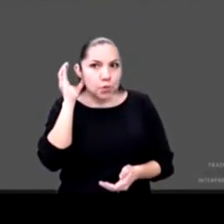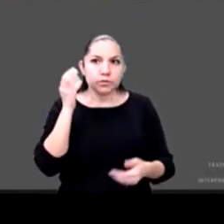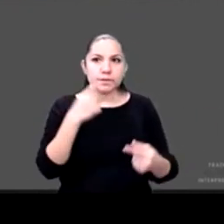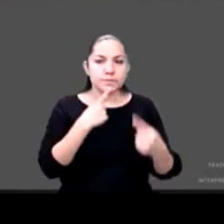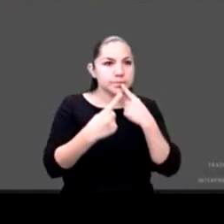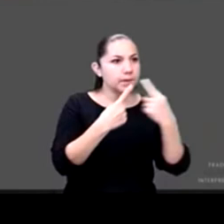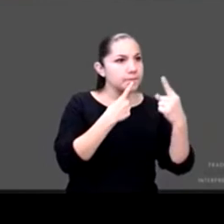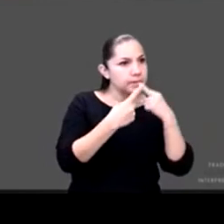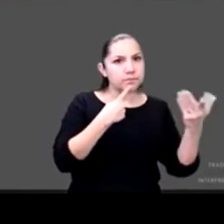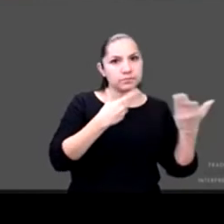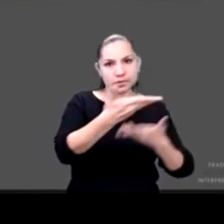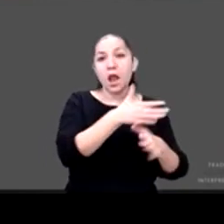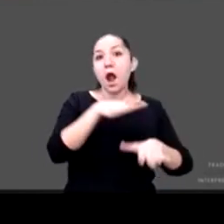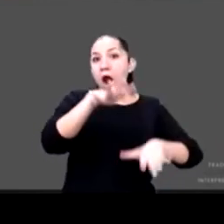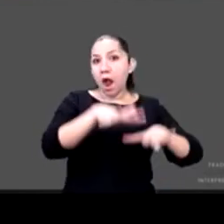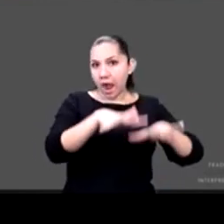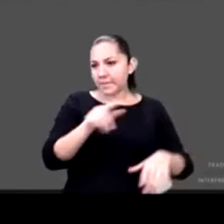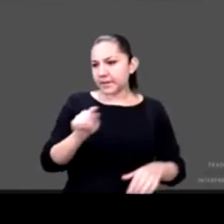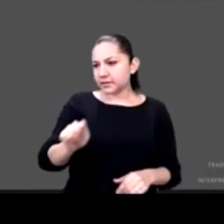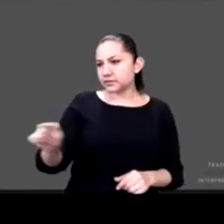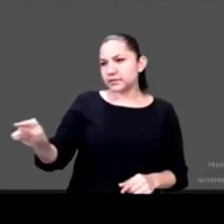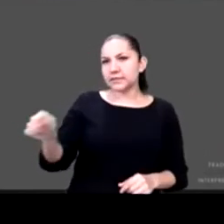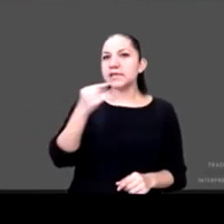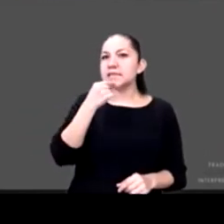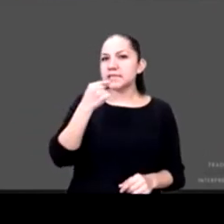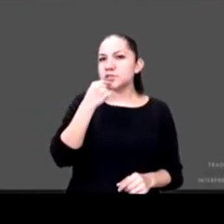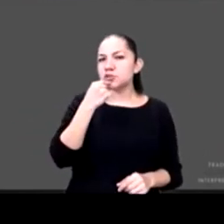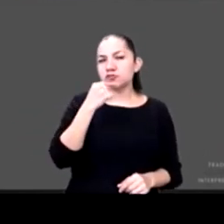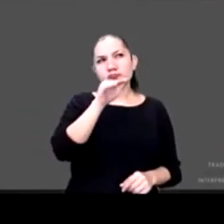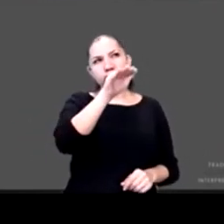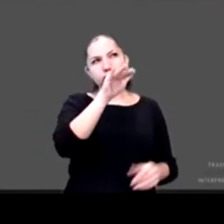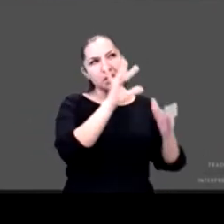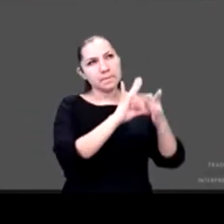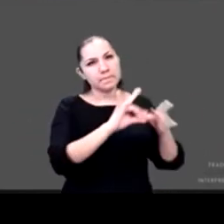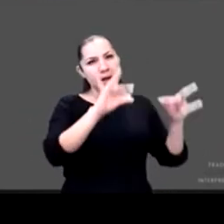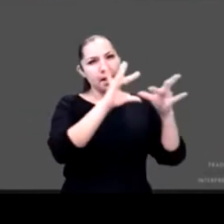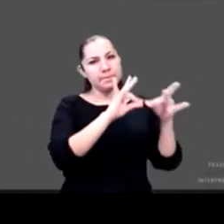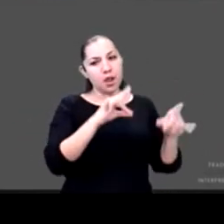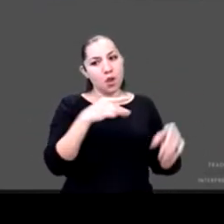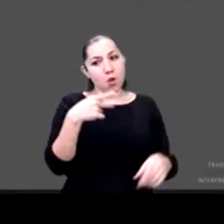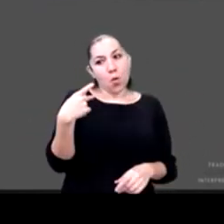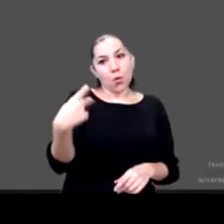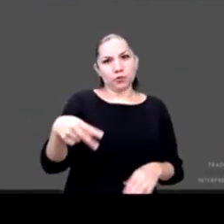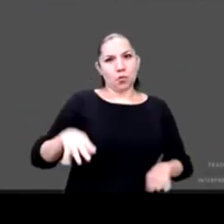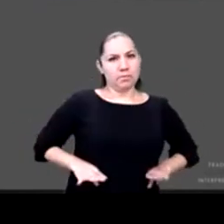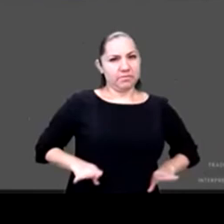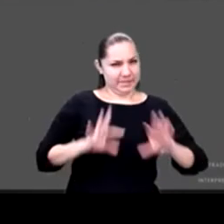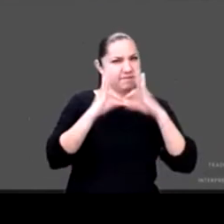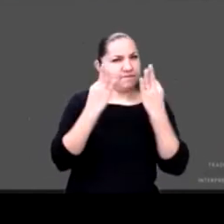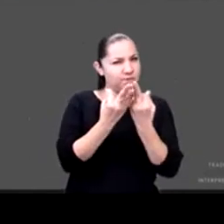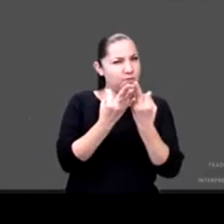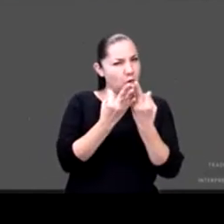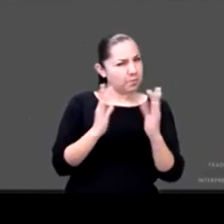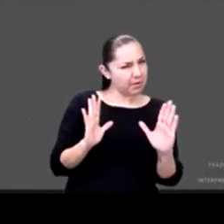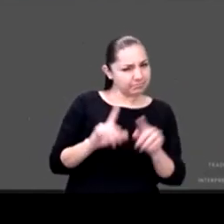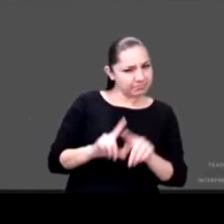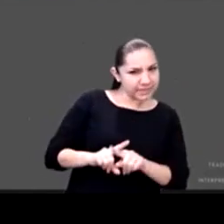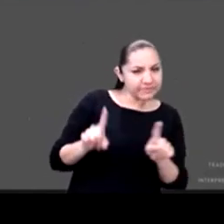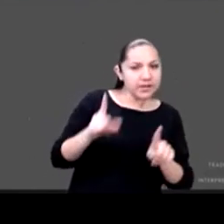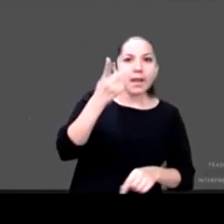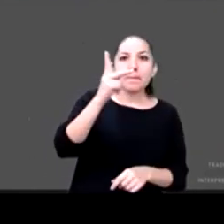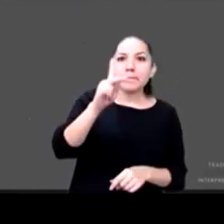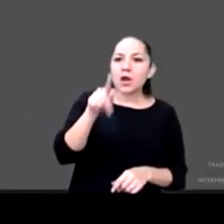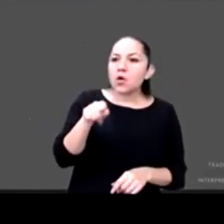niños nos dicen cosas de forma distinta, pero hay que estar muy atentos a lo que necesitan y realmente